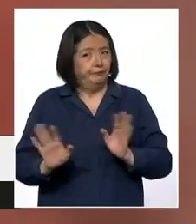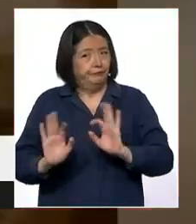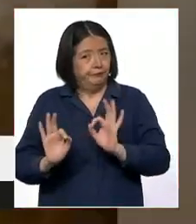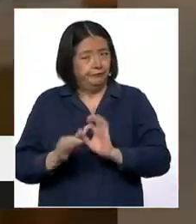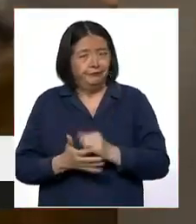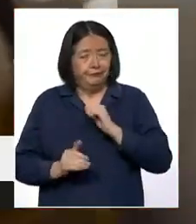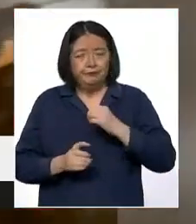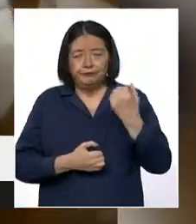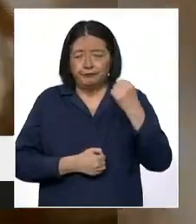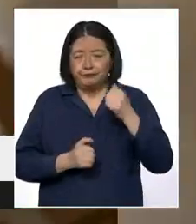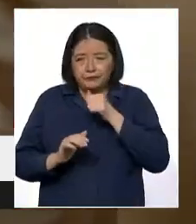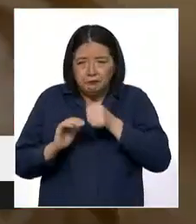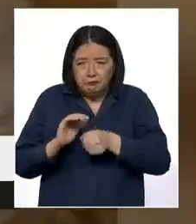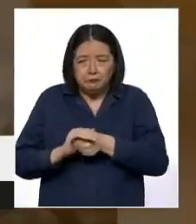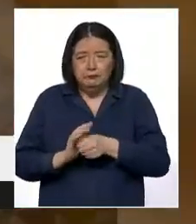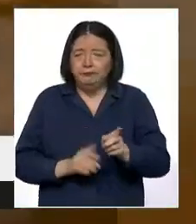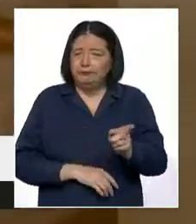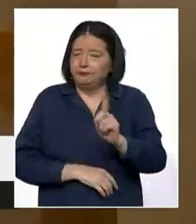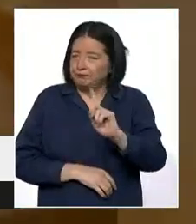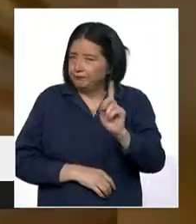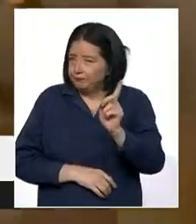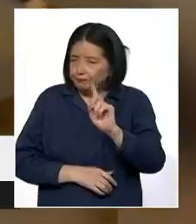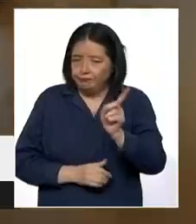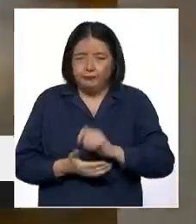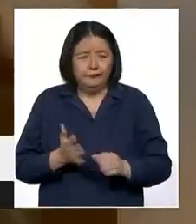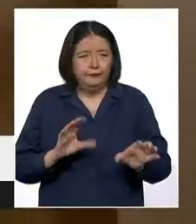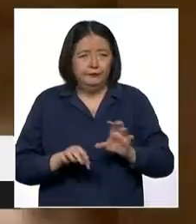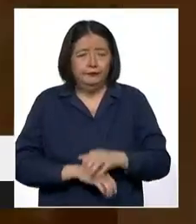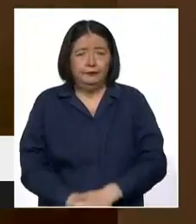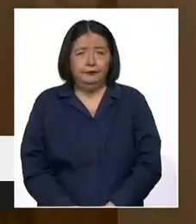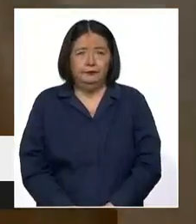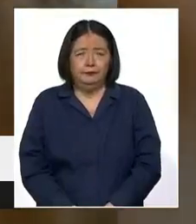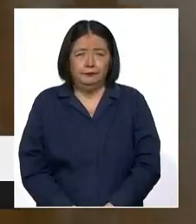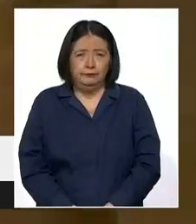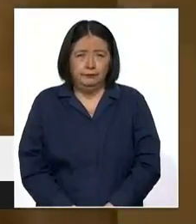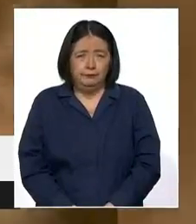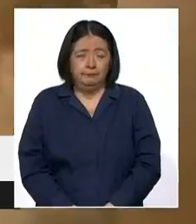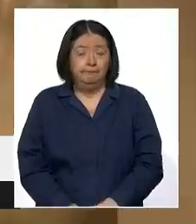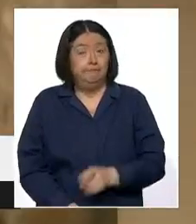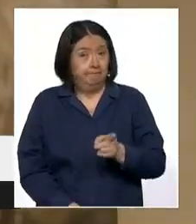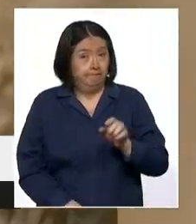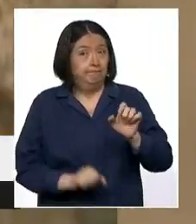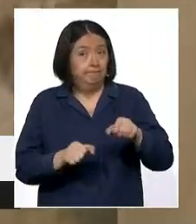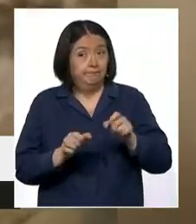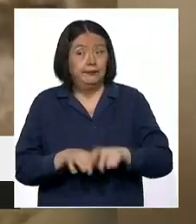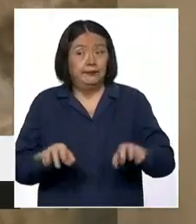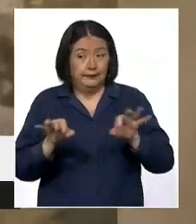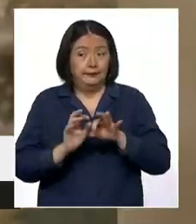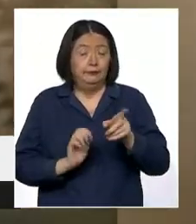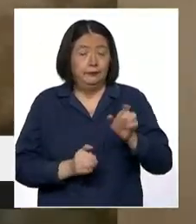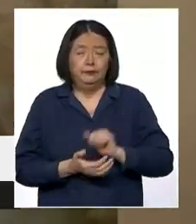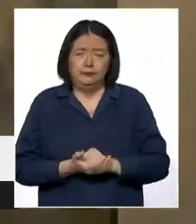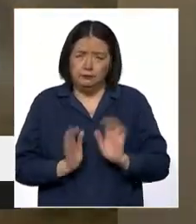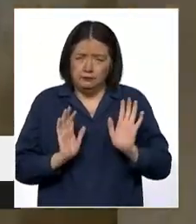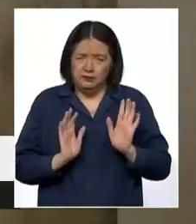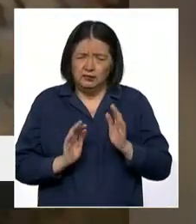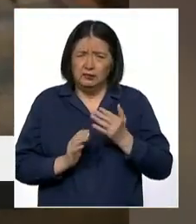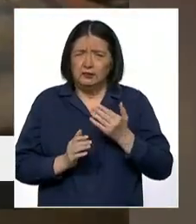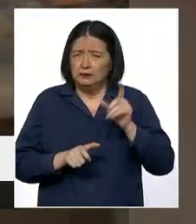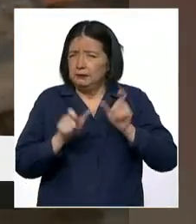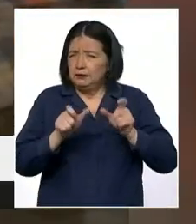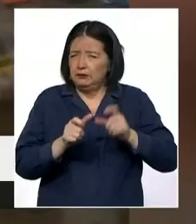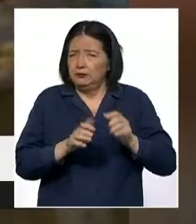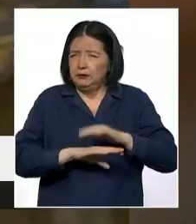eventos clandestinos se sigan suscitando. Eso es muy importante, Calú. Y sobre los